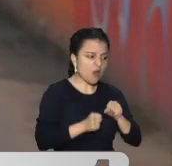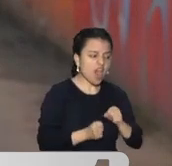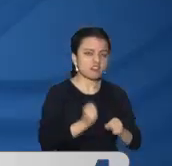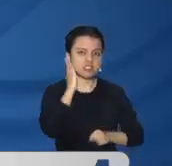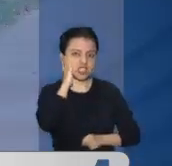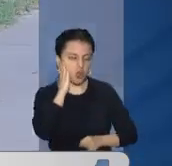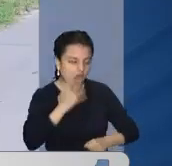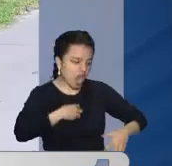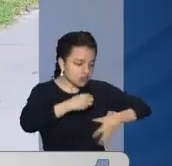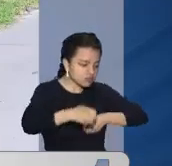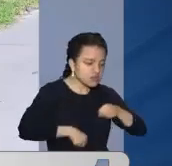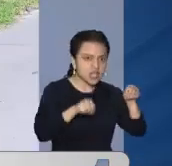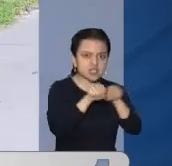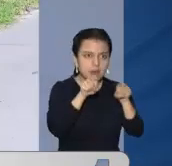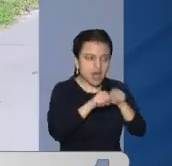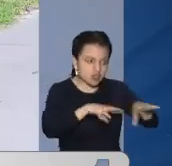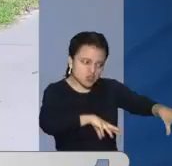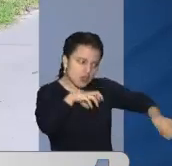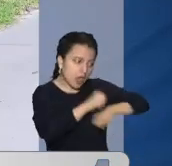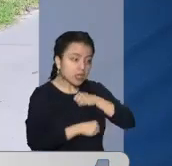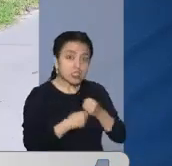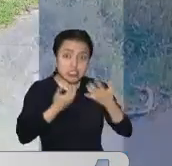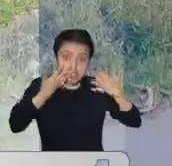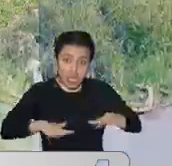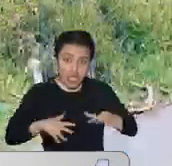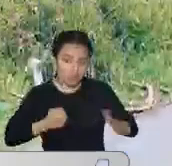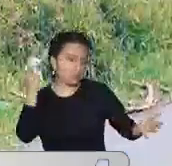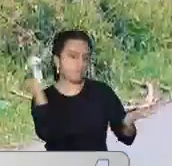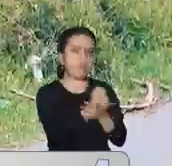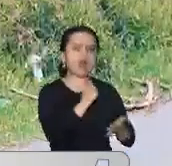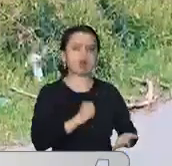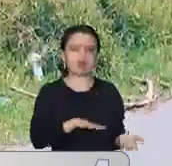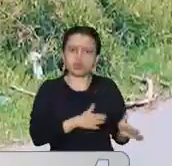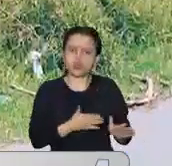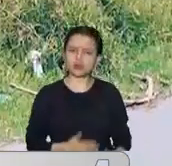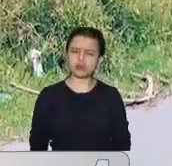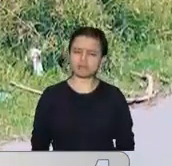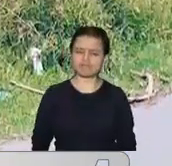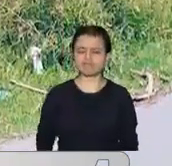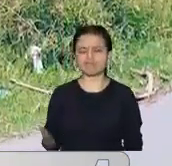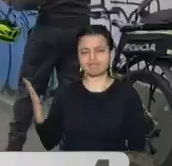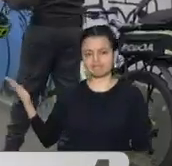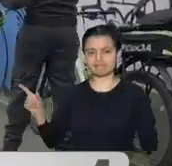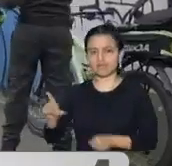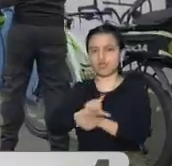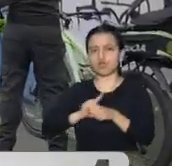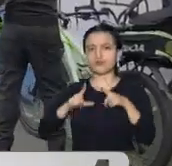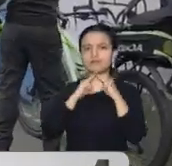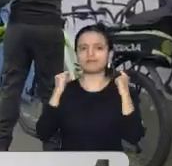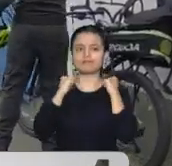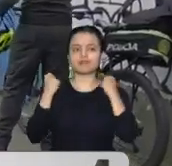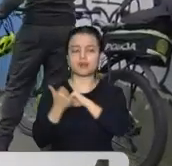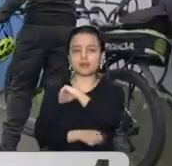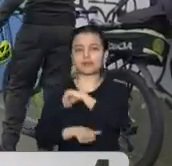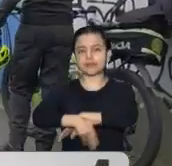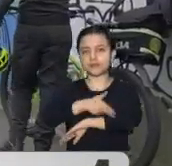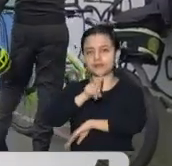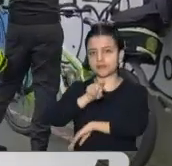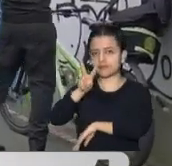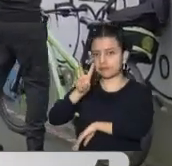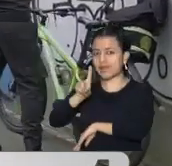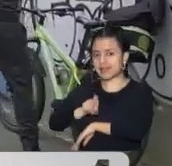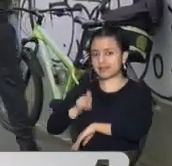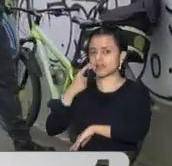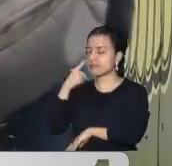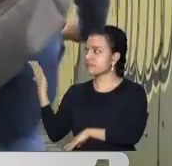asesinado. Lo asesinaron por robarle la bicicleta. Justo en este punto de la localidad de Engativá, en la avenida Boyacá con calle